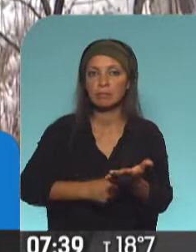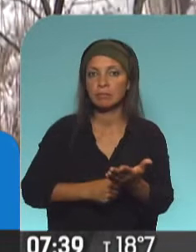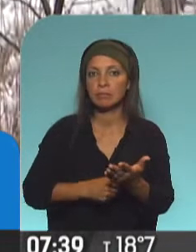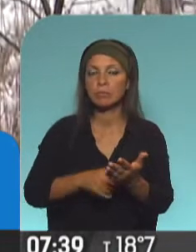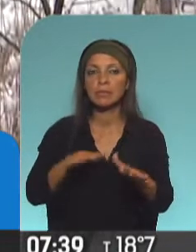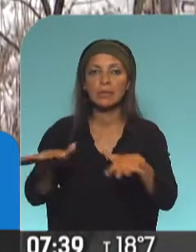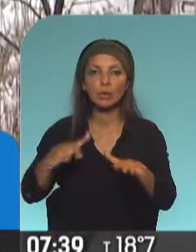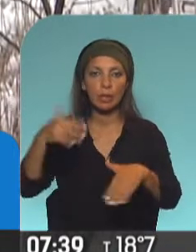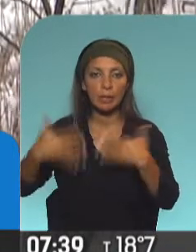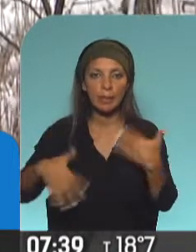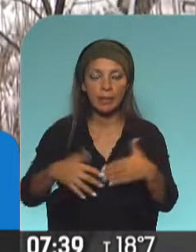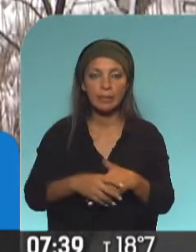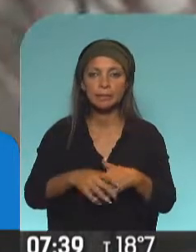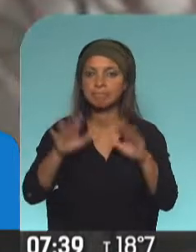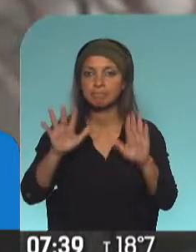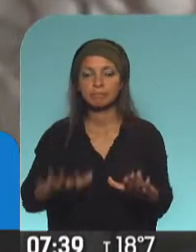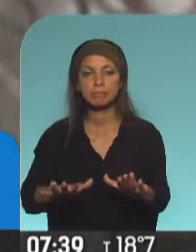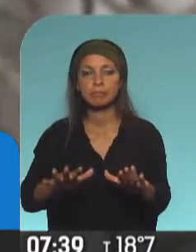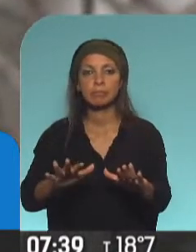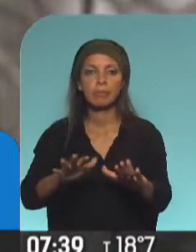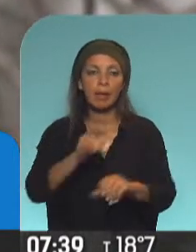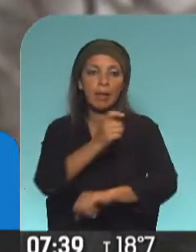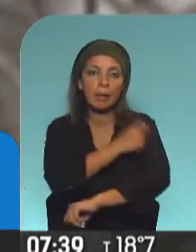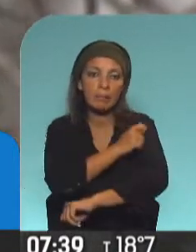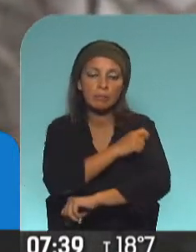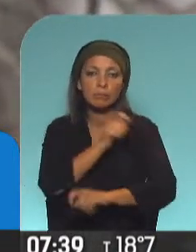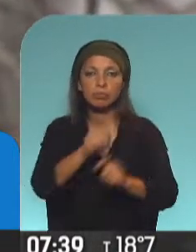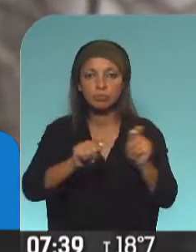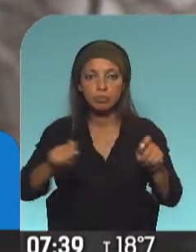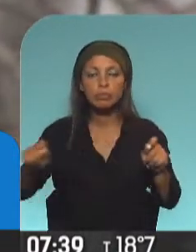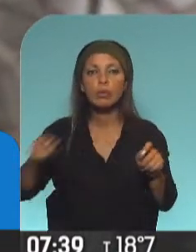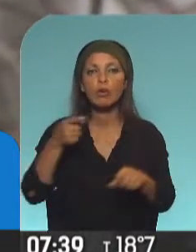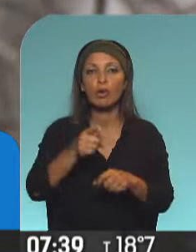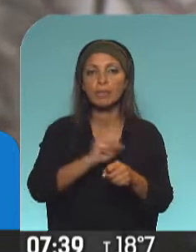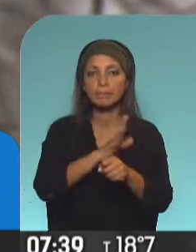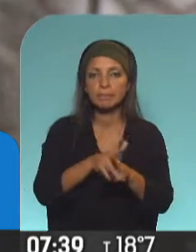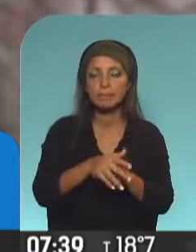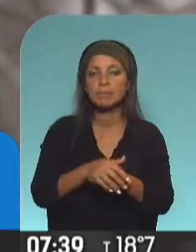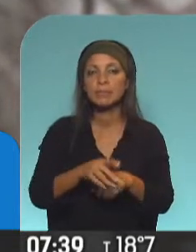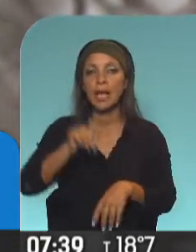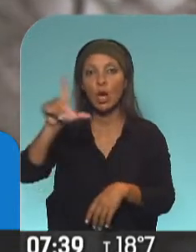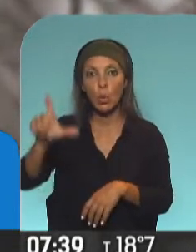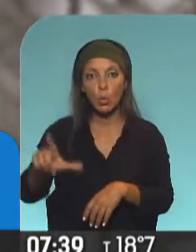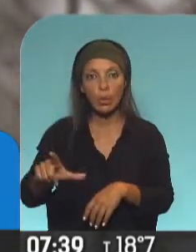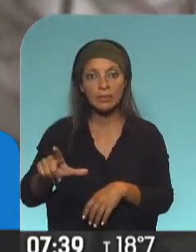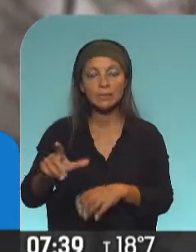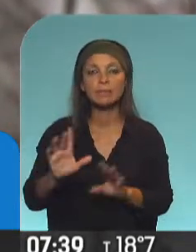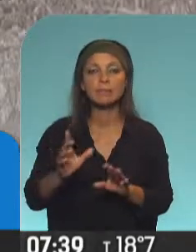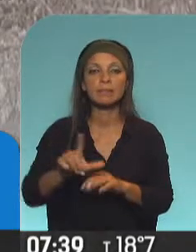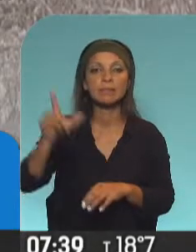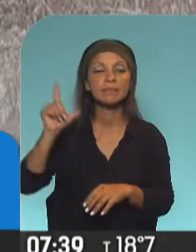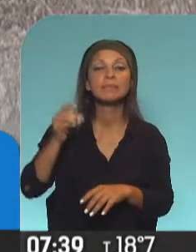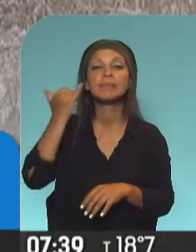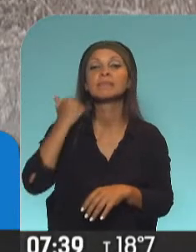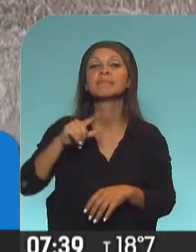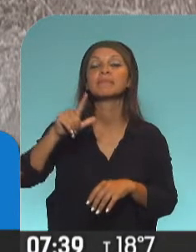estado de emergencia y paralizado su campaña de vacunación contra el COVID-19. A primera hora del lunes ya habían caído en la ciudad